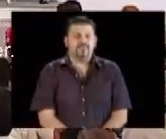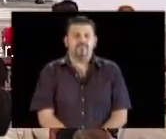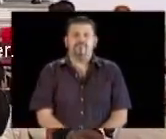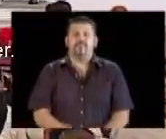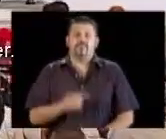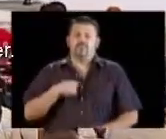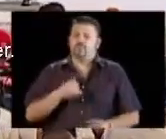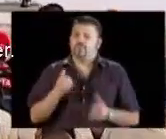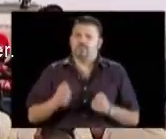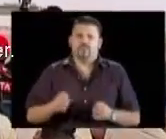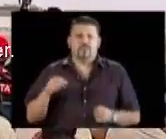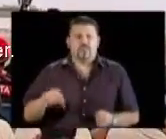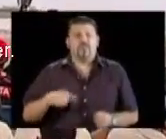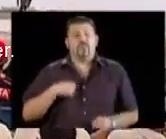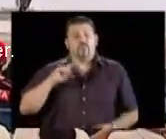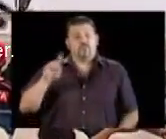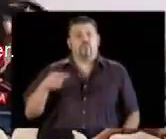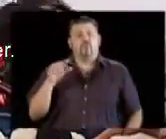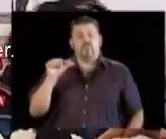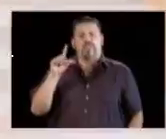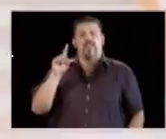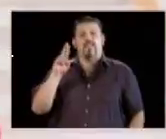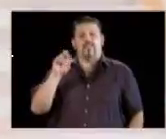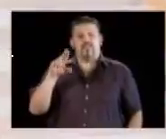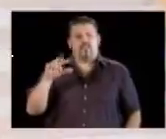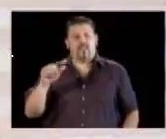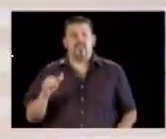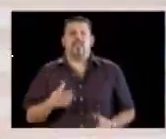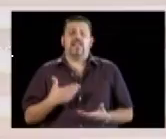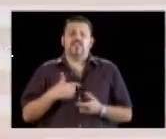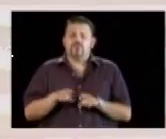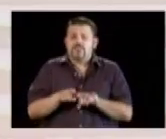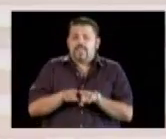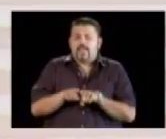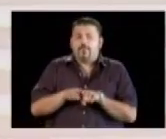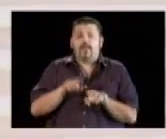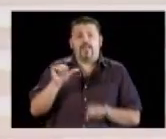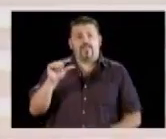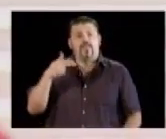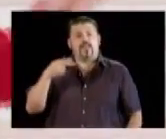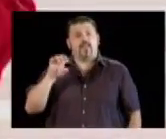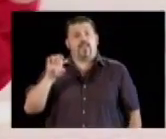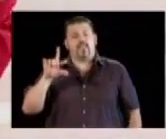Aquí estoy, yo soy Adriana, hermana de Angélica, me da mucho gusto estar aquí.